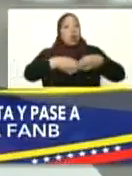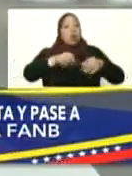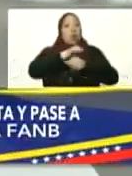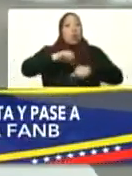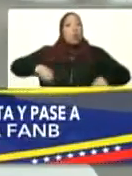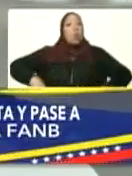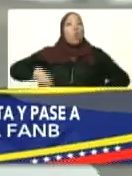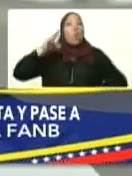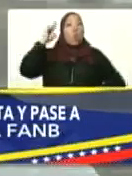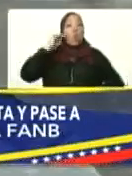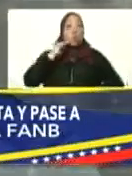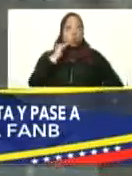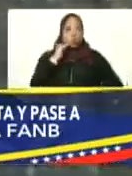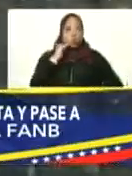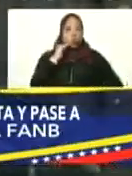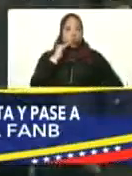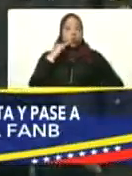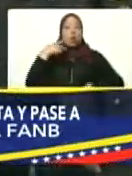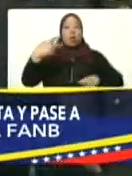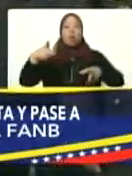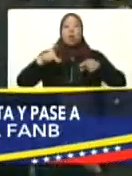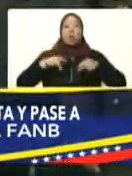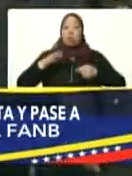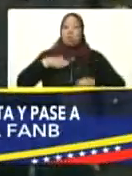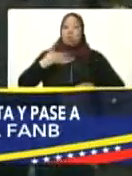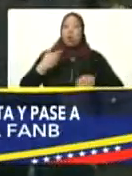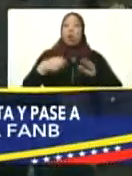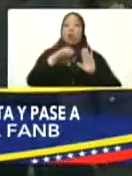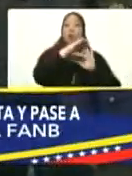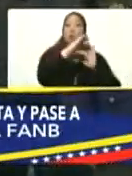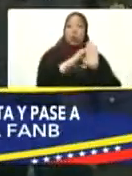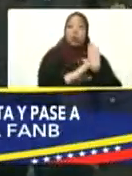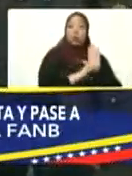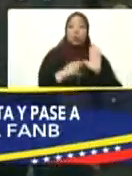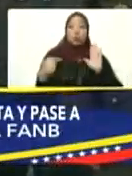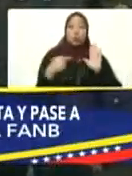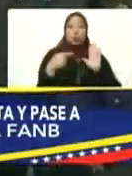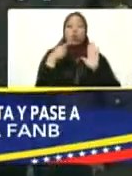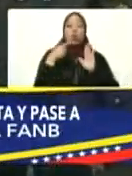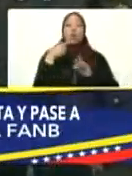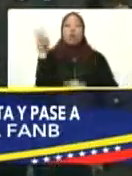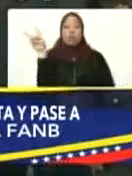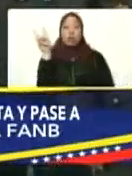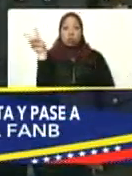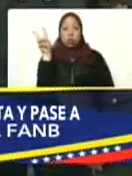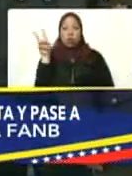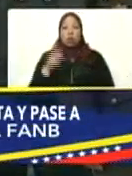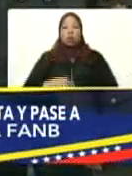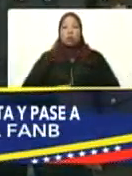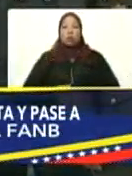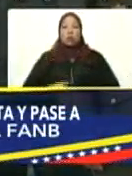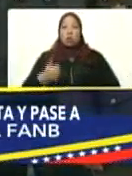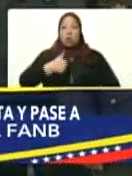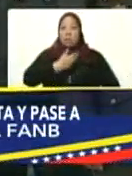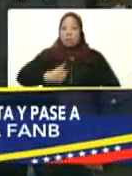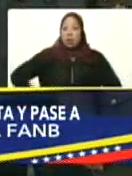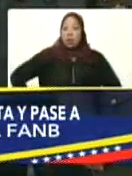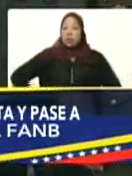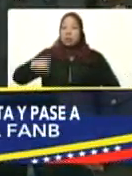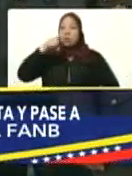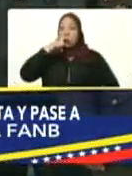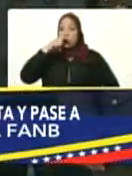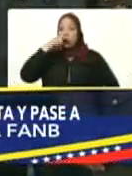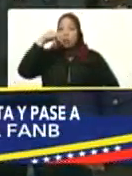Bolivariana. Por autoridad que me da la Constitución de la República Bolivariana de Venezuela, como presidente de la